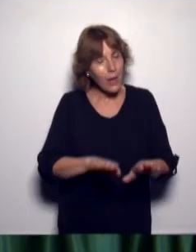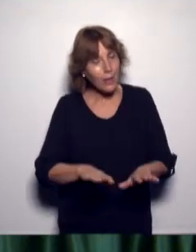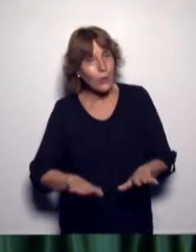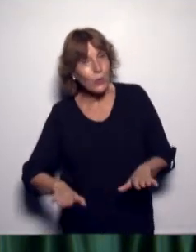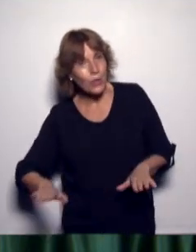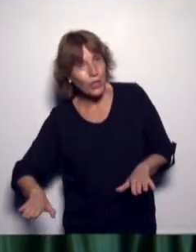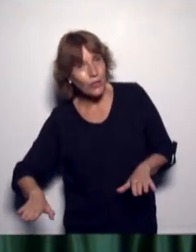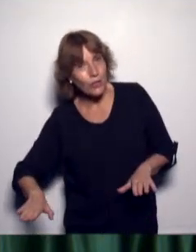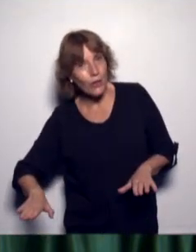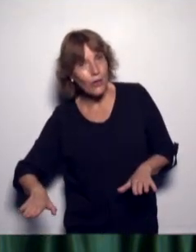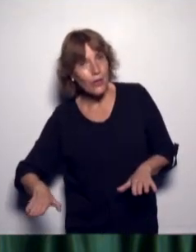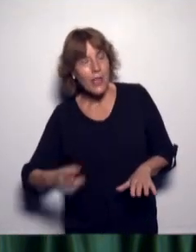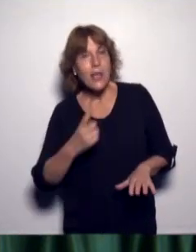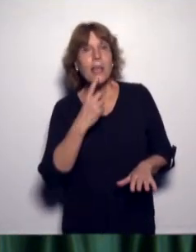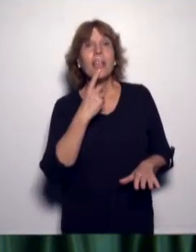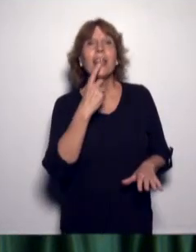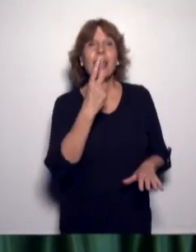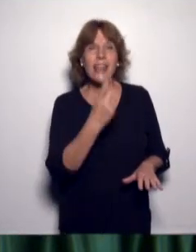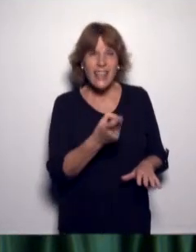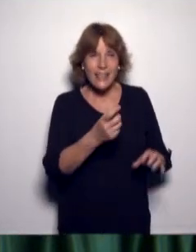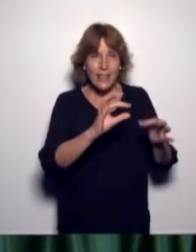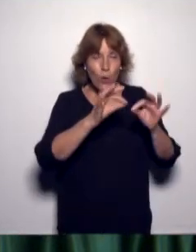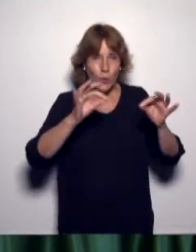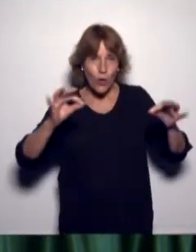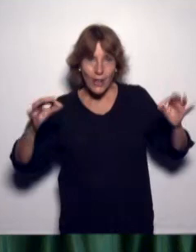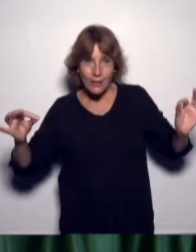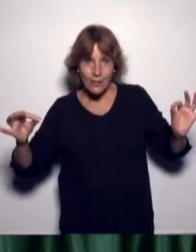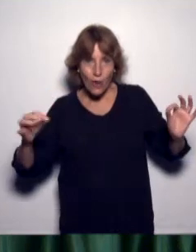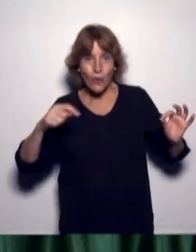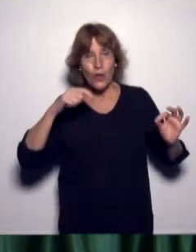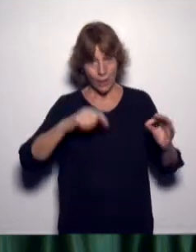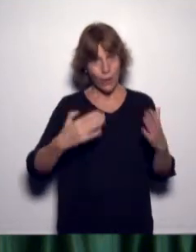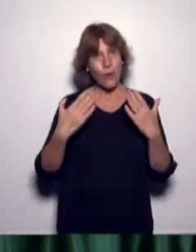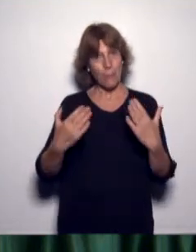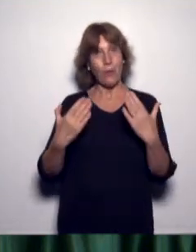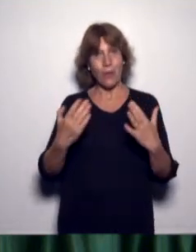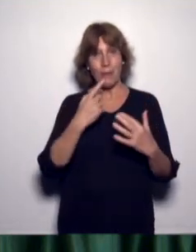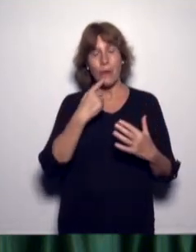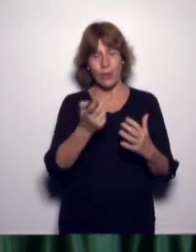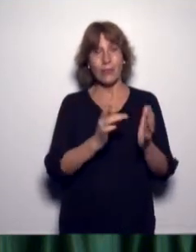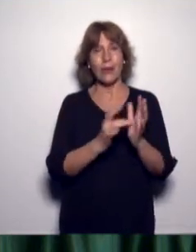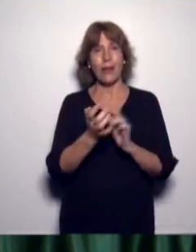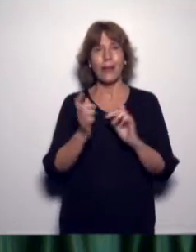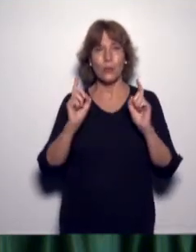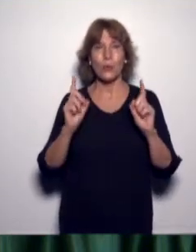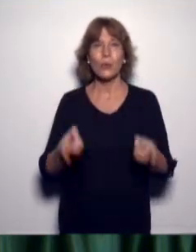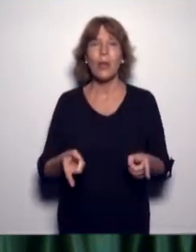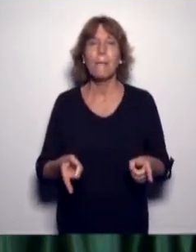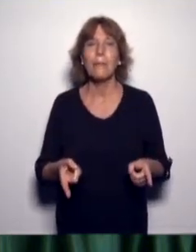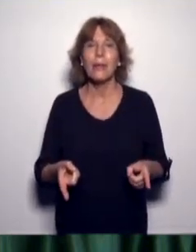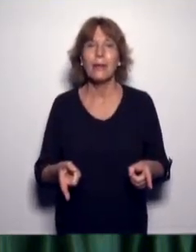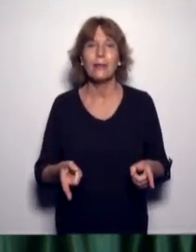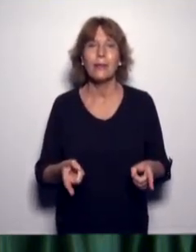esta frase que hoy podemos repetirle a Jesús. Yo personalmente también se la repito con